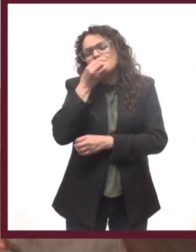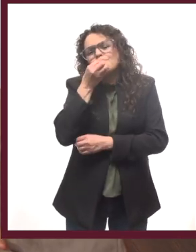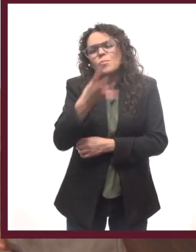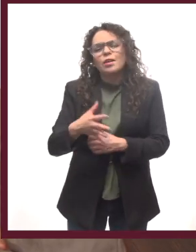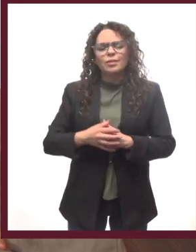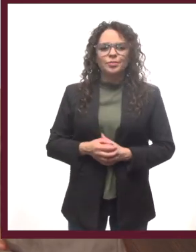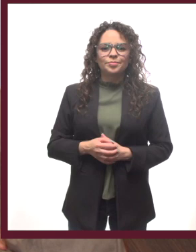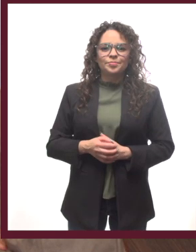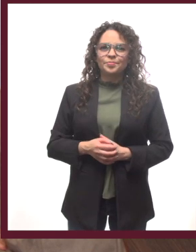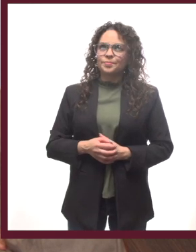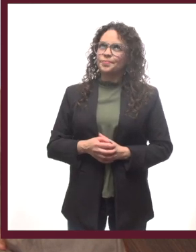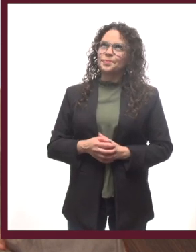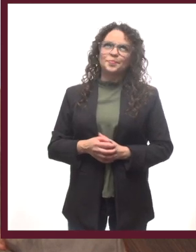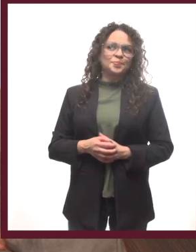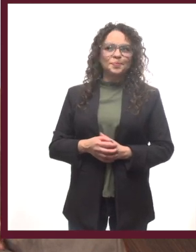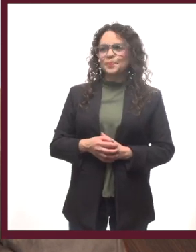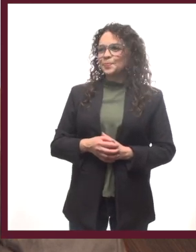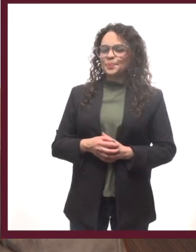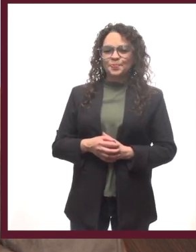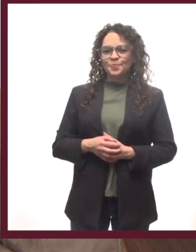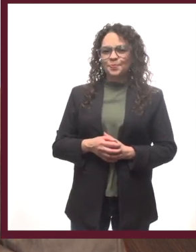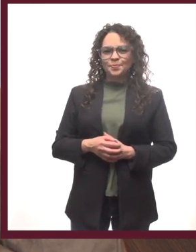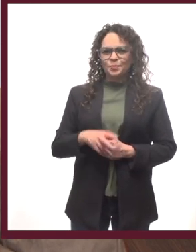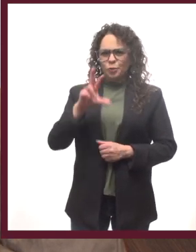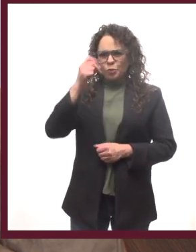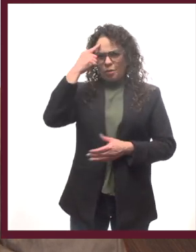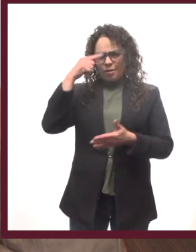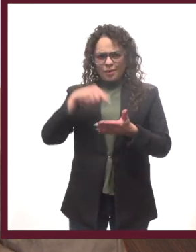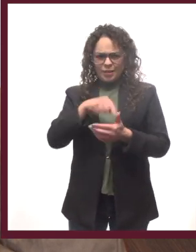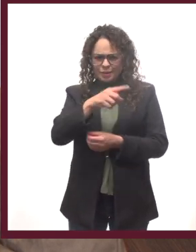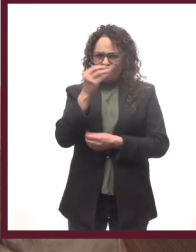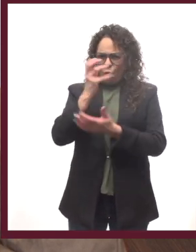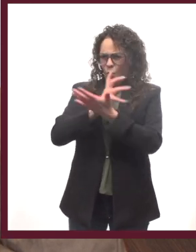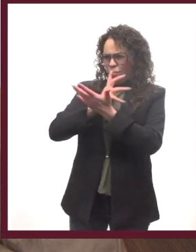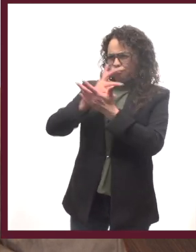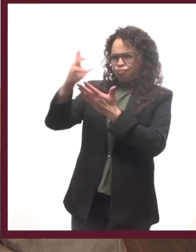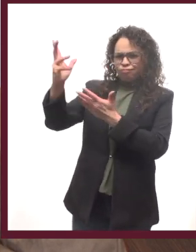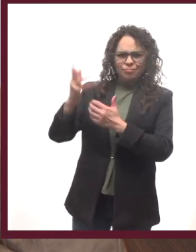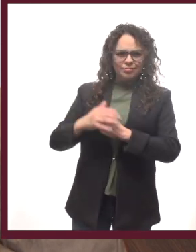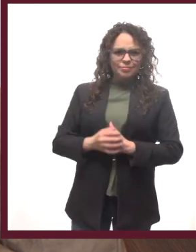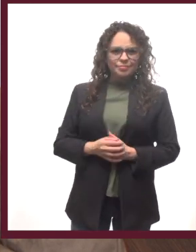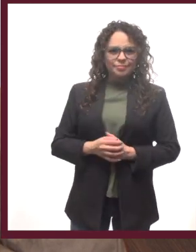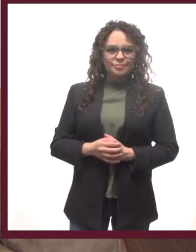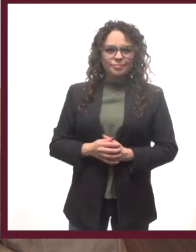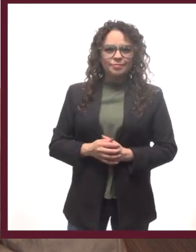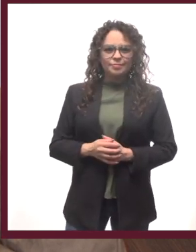de gatitos? Hugo, ¿no te parece demasiado?